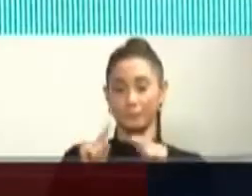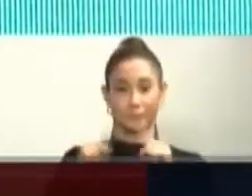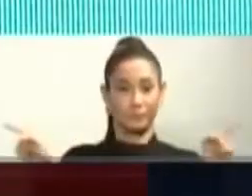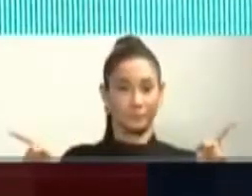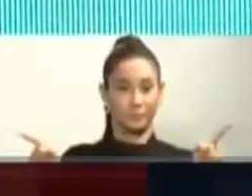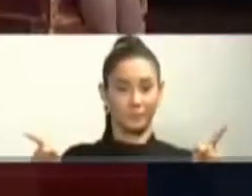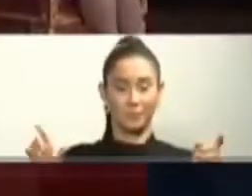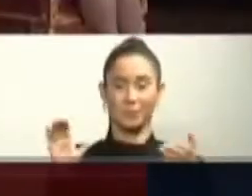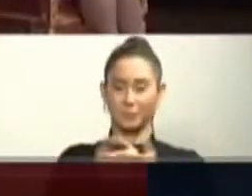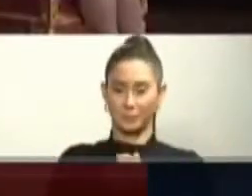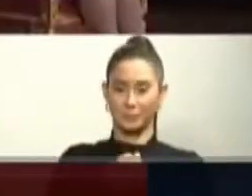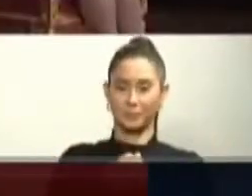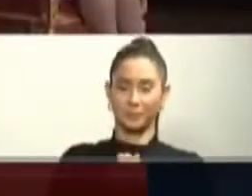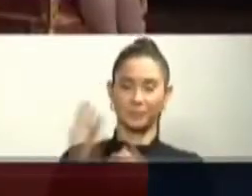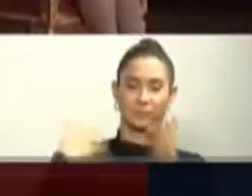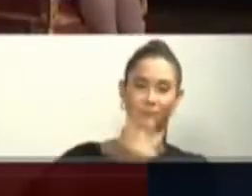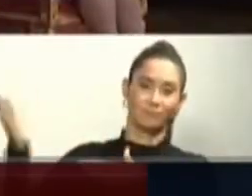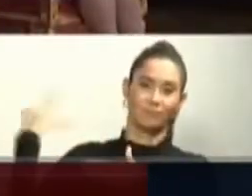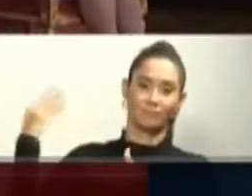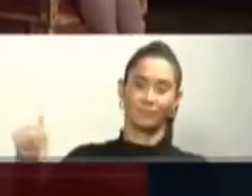relevantes.